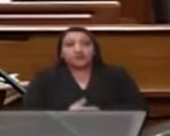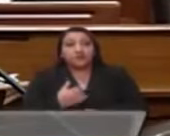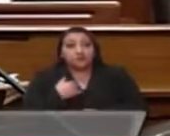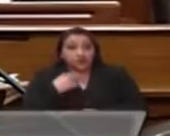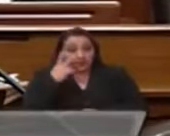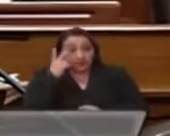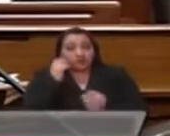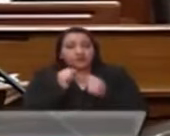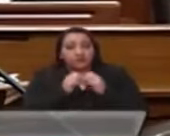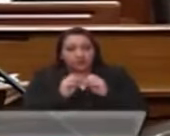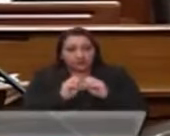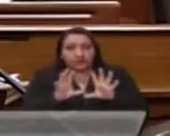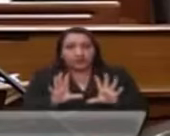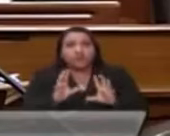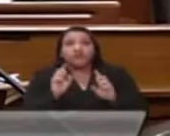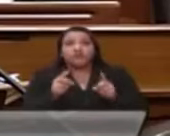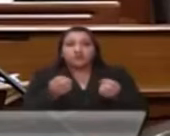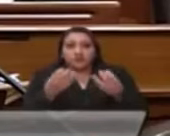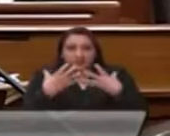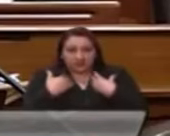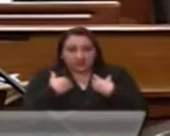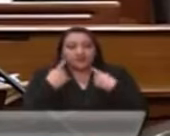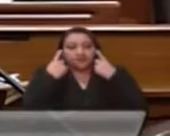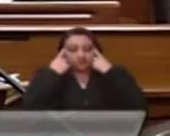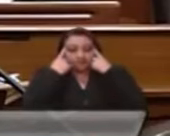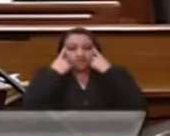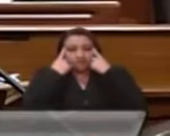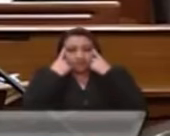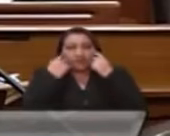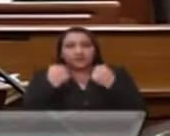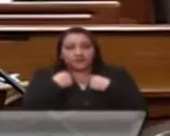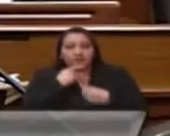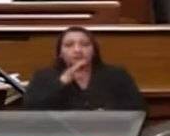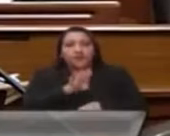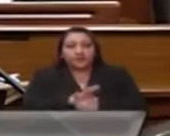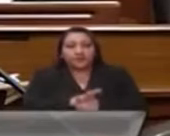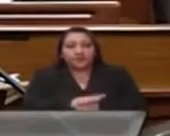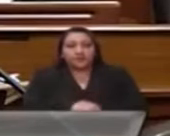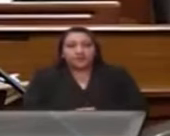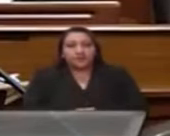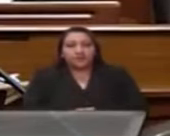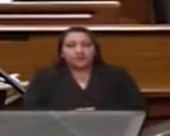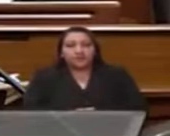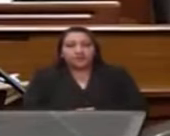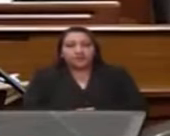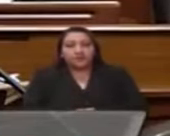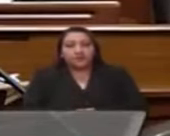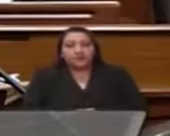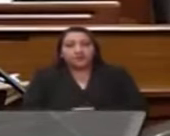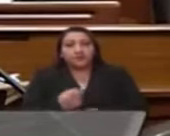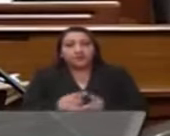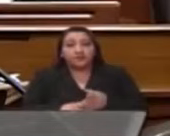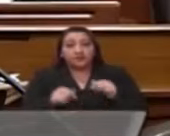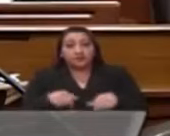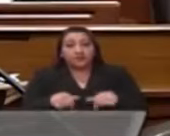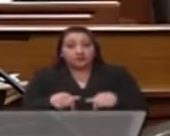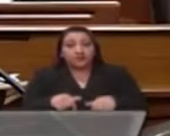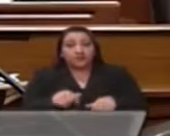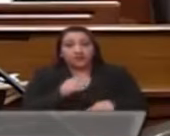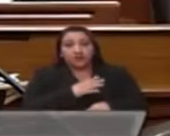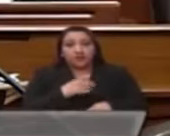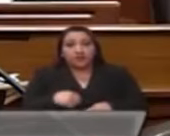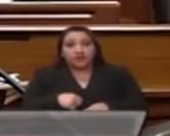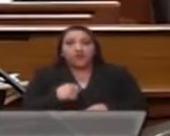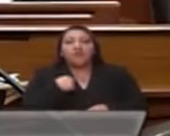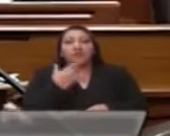Escucho con claridad su mensaje y tienen mi compromiso de que este